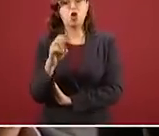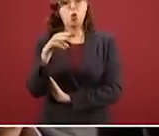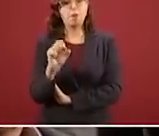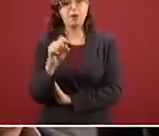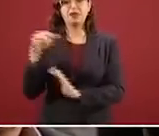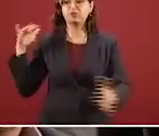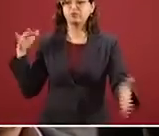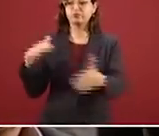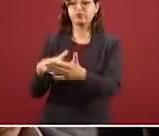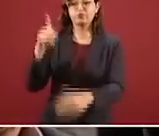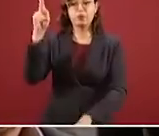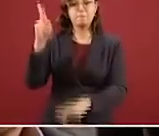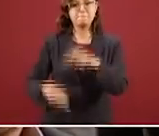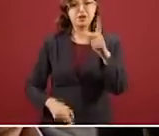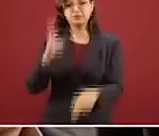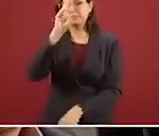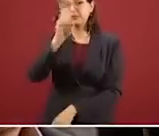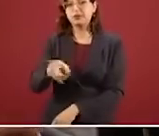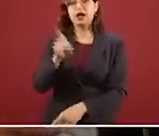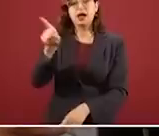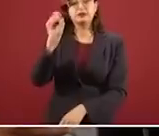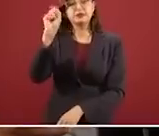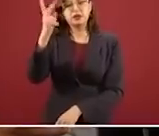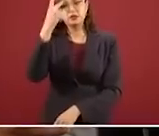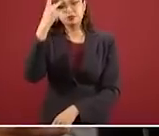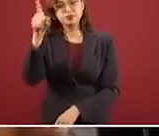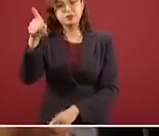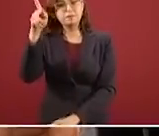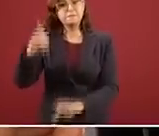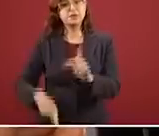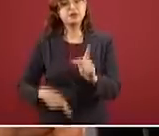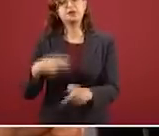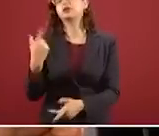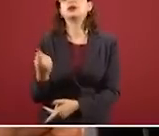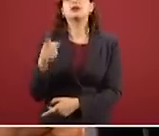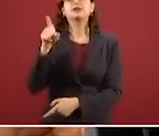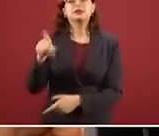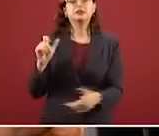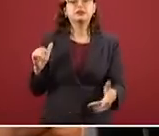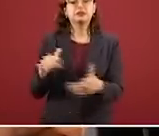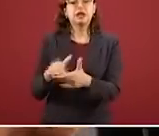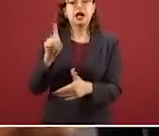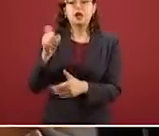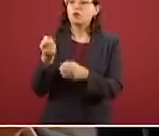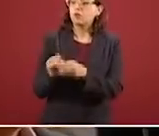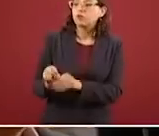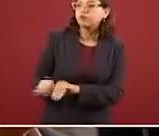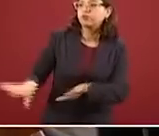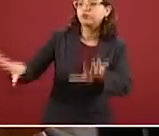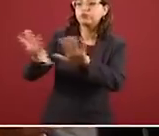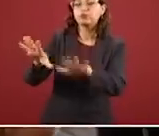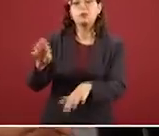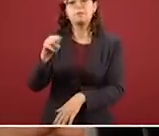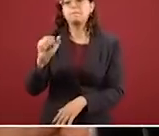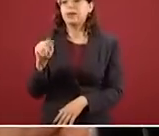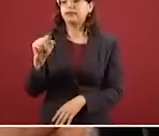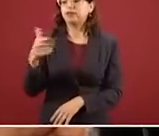está ubicada en San Luis Potosí. Esta presa se espera que lleve agua a Matehuala y a 20 localidades